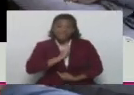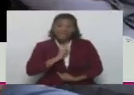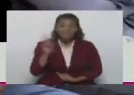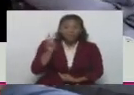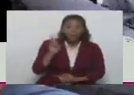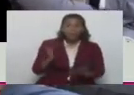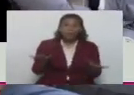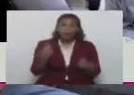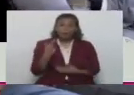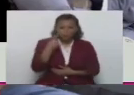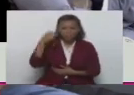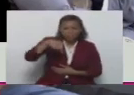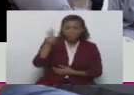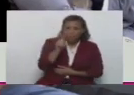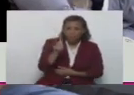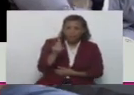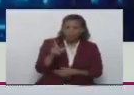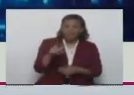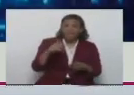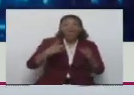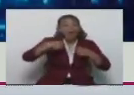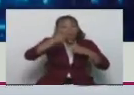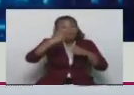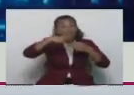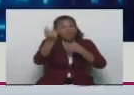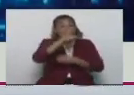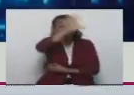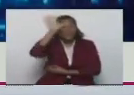Y así se vio, no solo aquí, en el exterior,